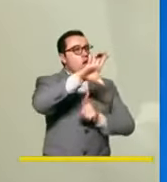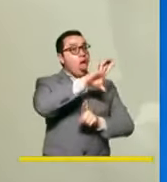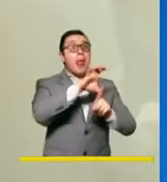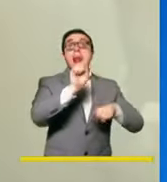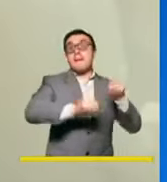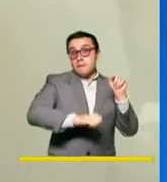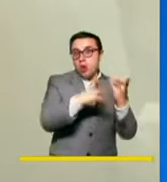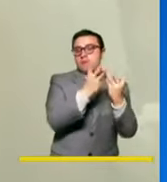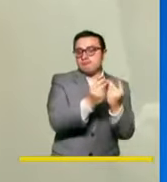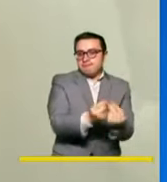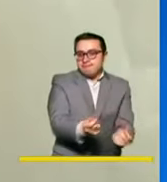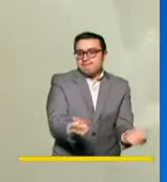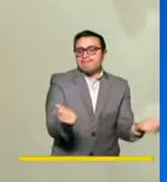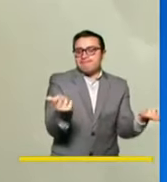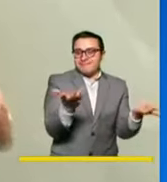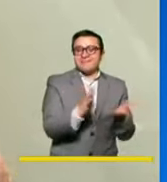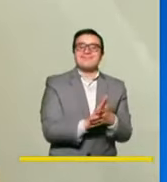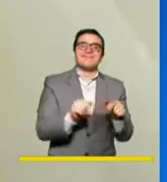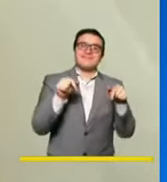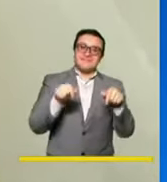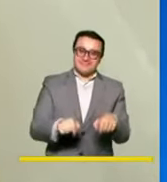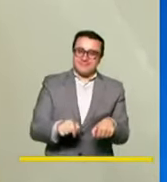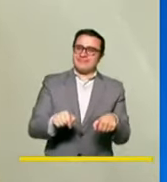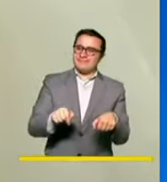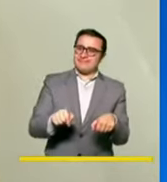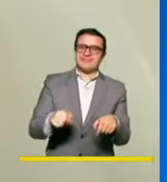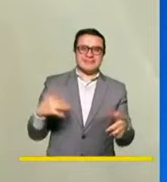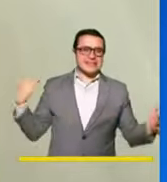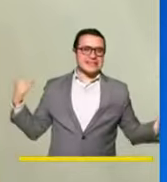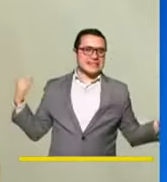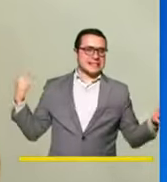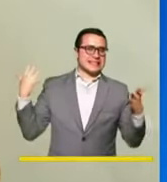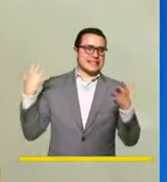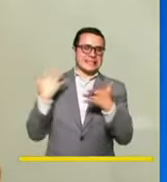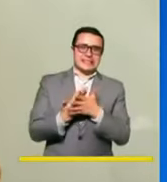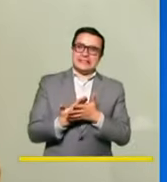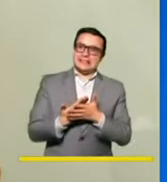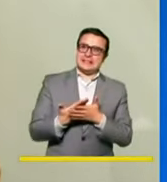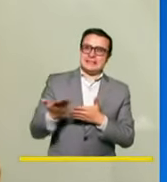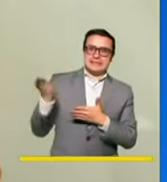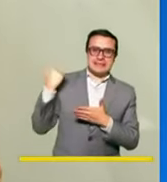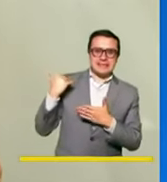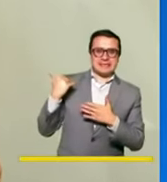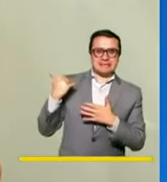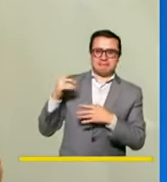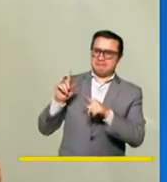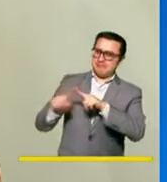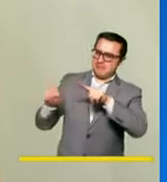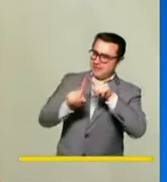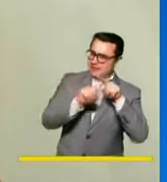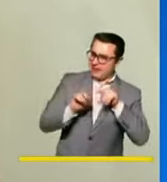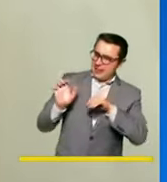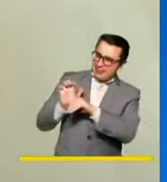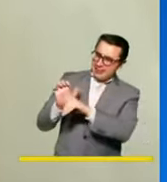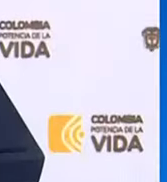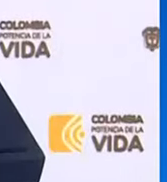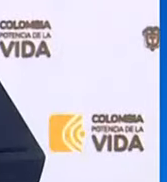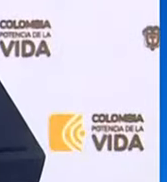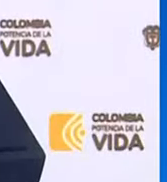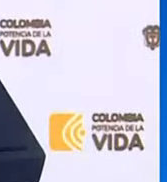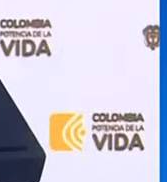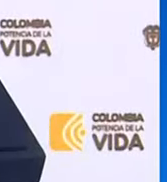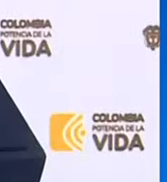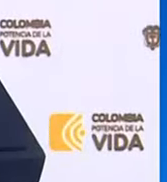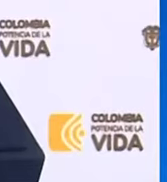estaba en un escenario donde a él le gusta y él es fogoso y le gusta hacer esos planteamientos en Cali donde la gente que lo